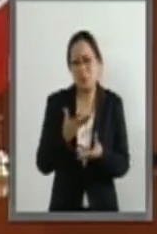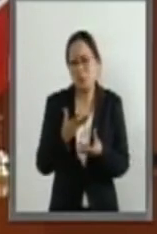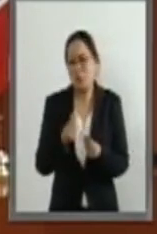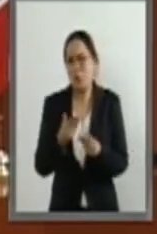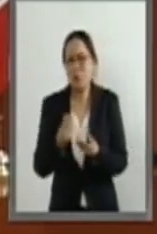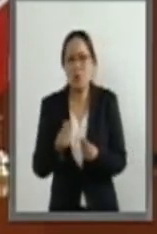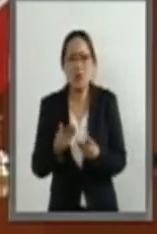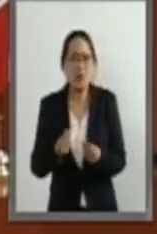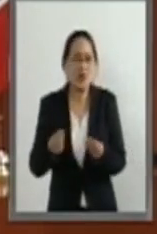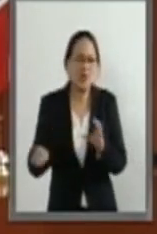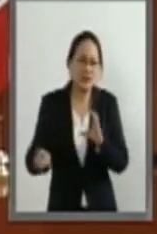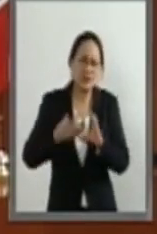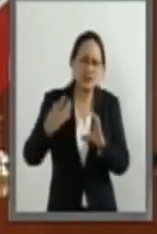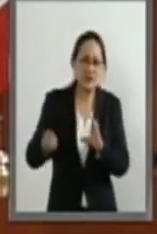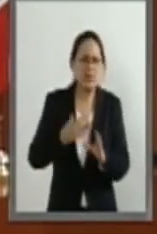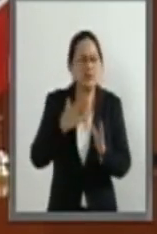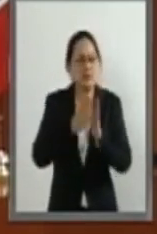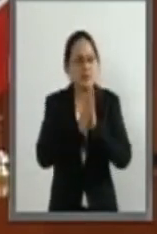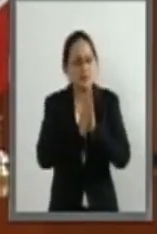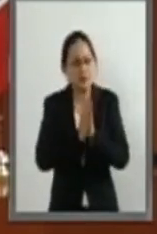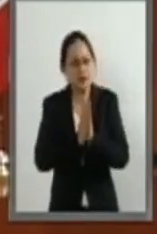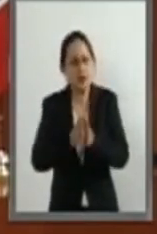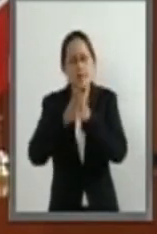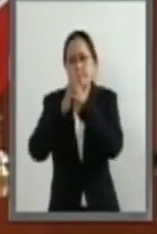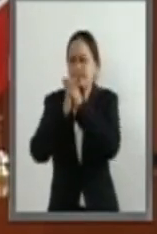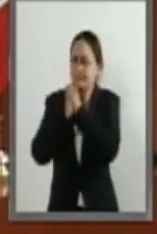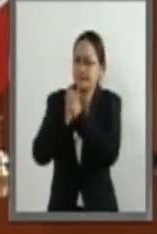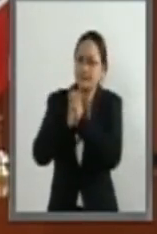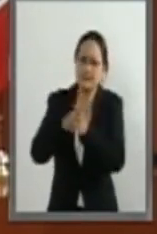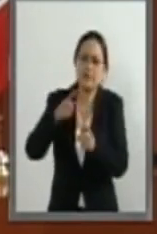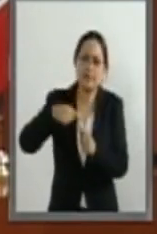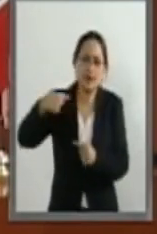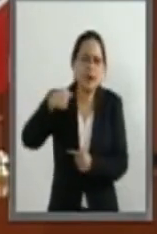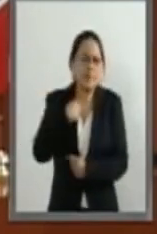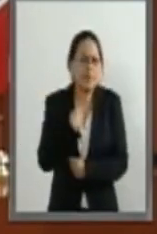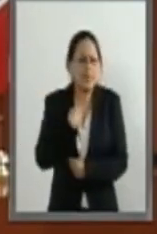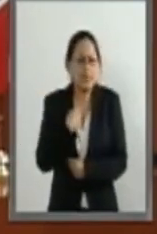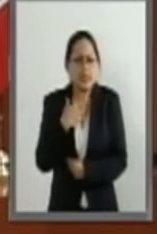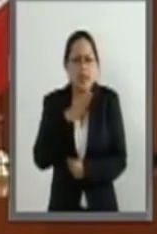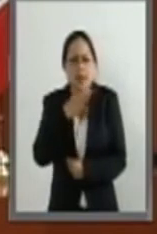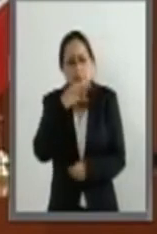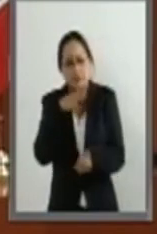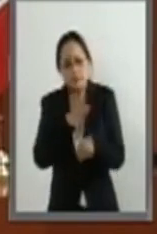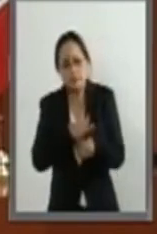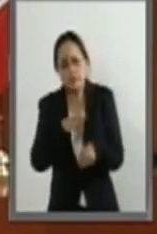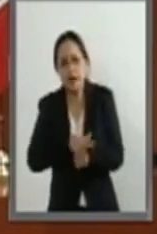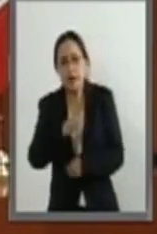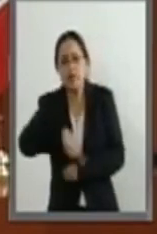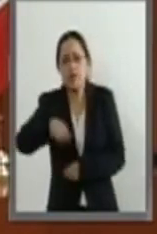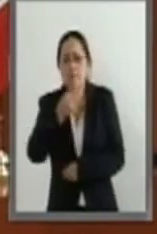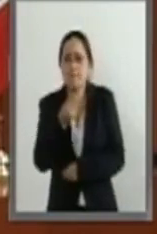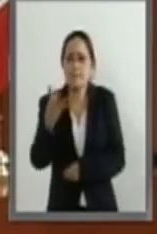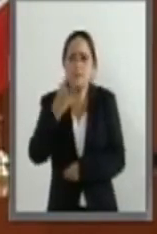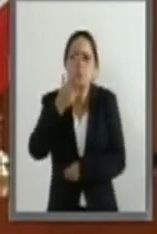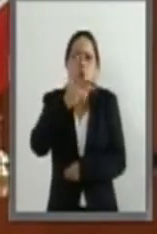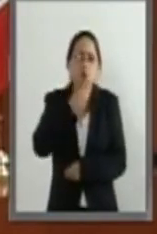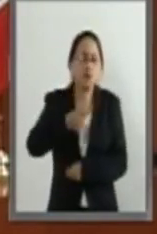centenares de súplicas, de peticiones, de llamados de mujeres y de